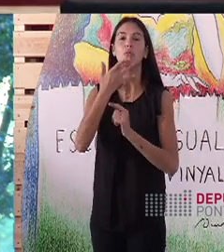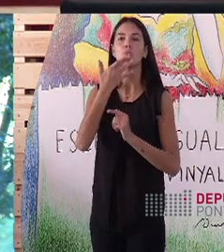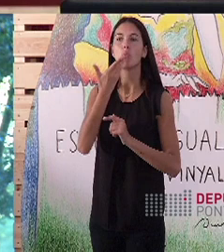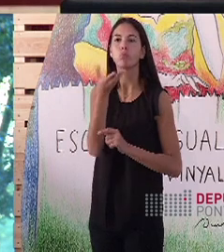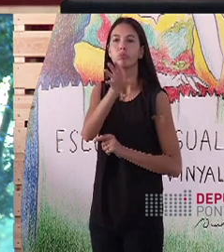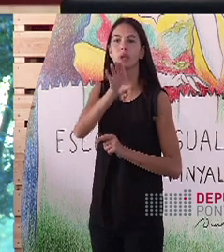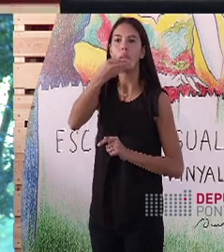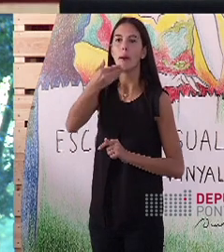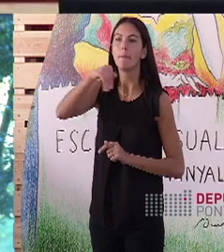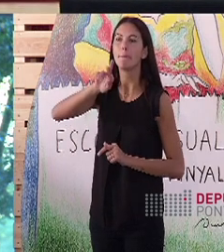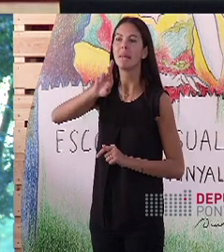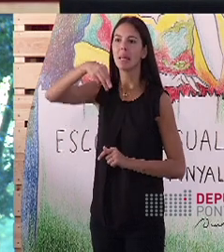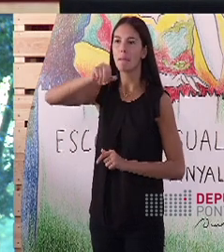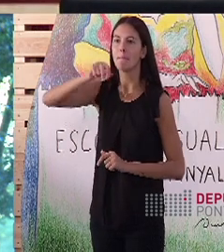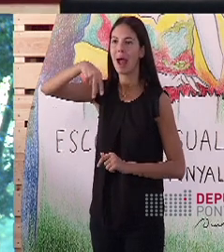son auténticos